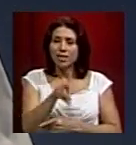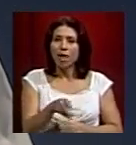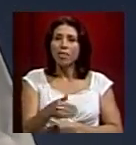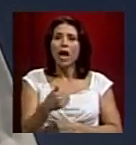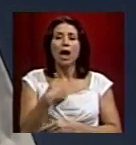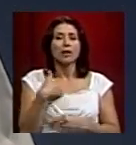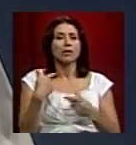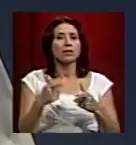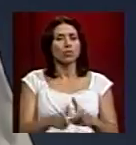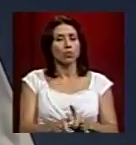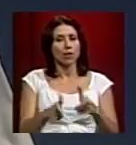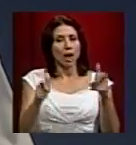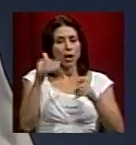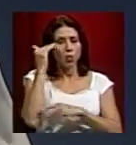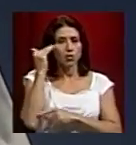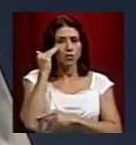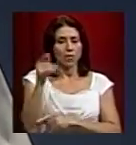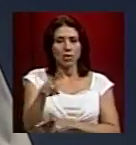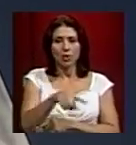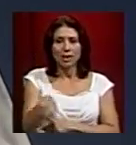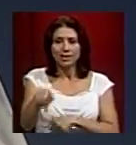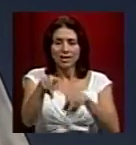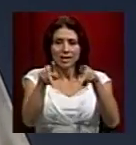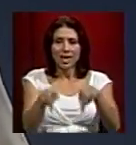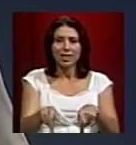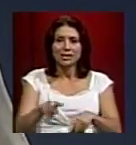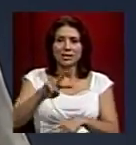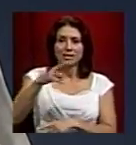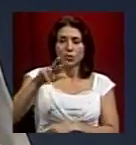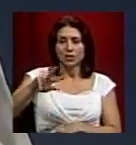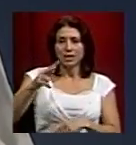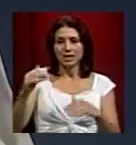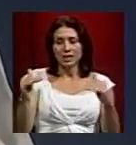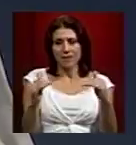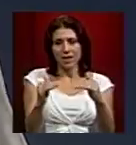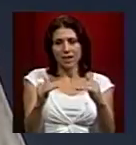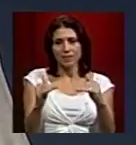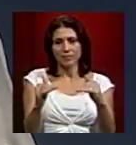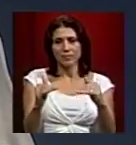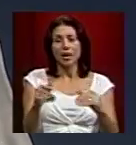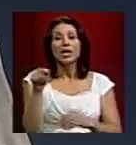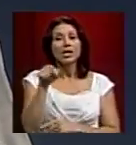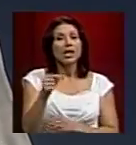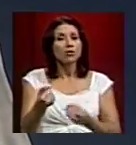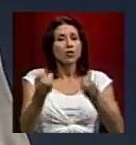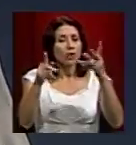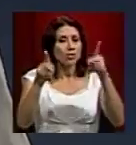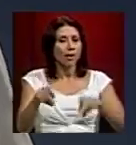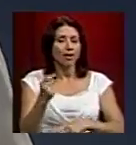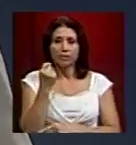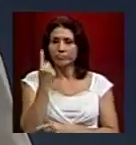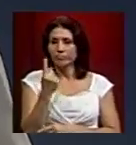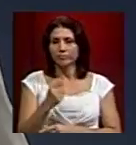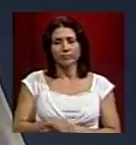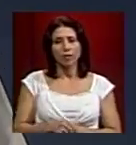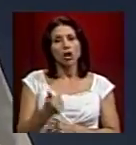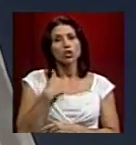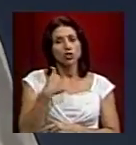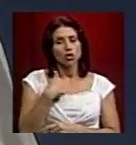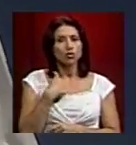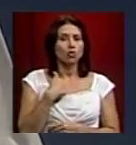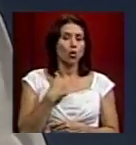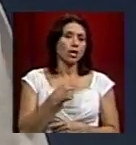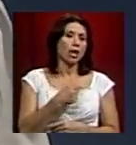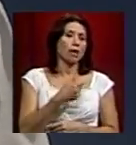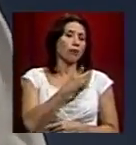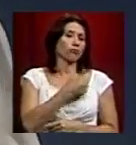gran conocimiento en esas gentes de segundo y tercer nivel. Y eso es lo que mucha gente no entiende. Yo soy el